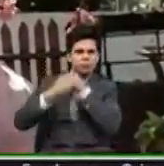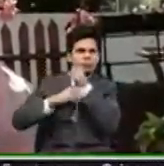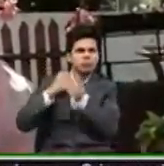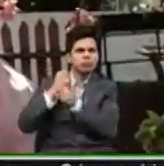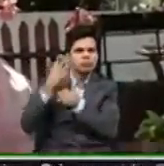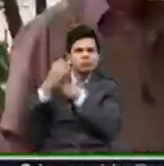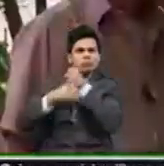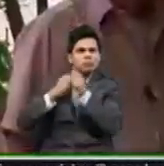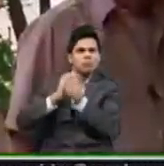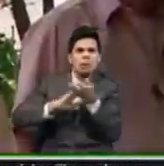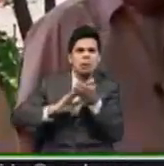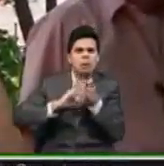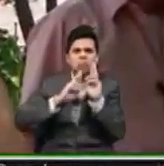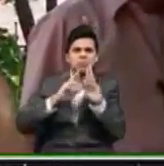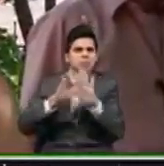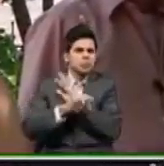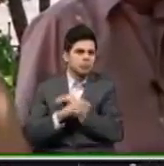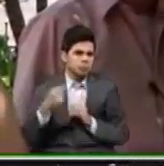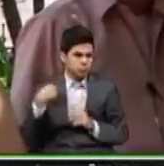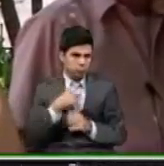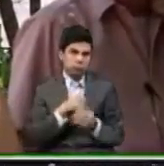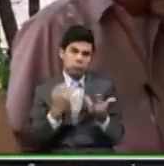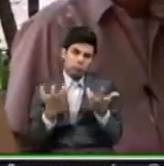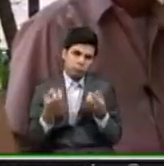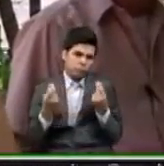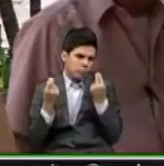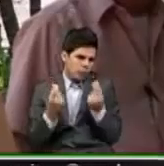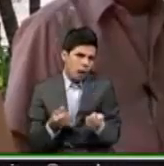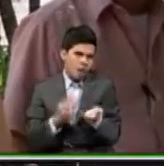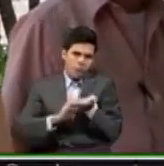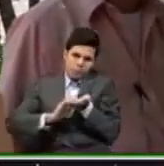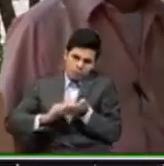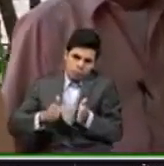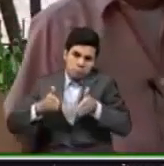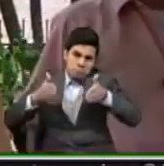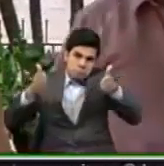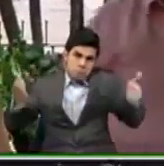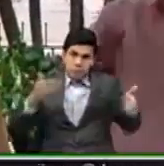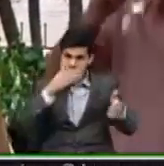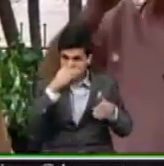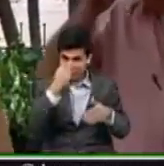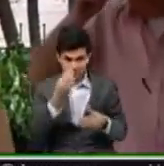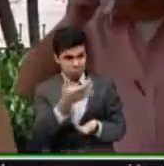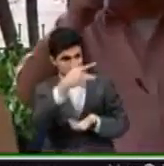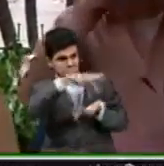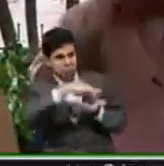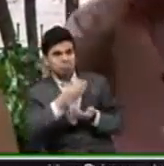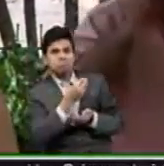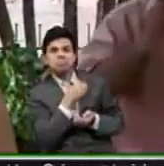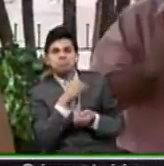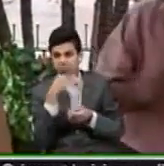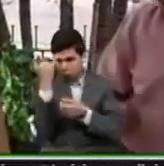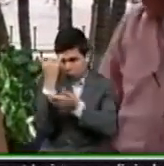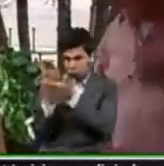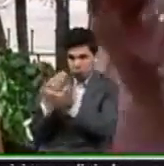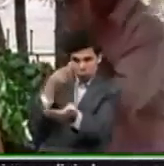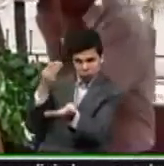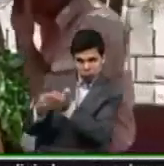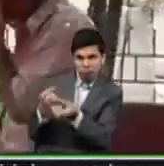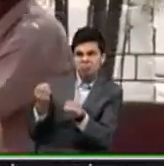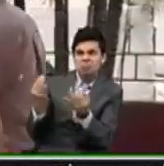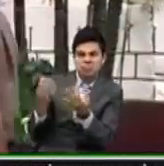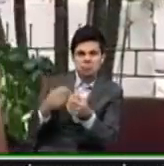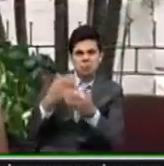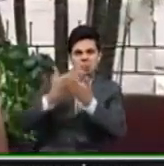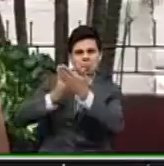se soluciona. Antes estamos deseando que cuanto antes sea el arreglo. Pero hasta ahora a mí no me han hecho la primera oferta. Solamente me